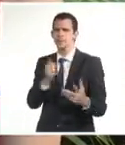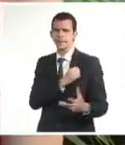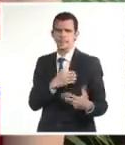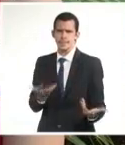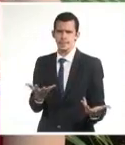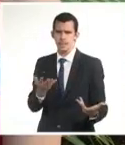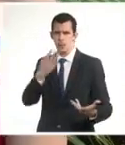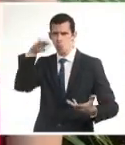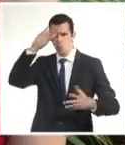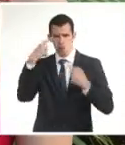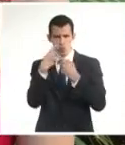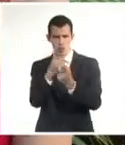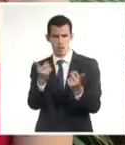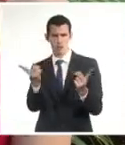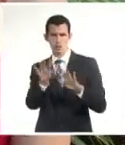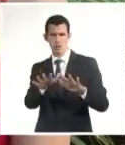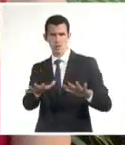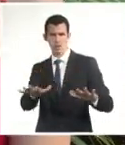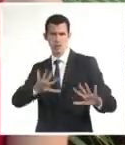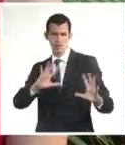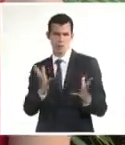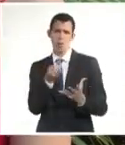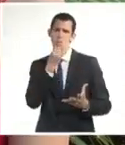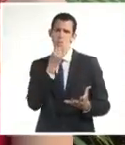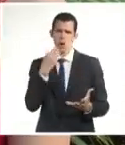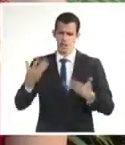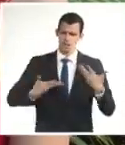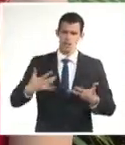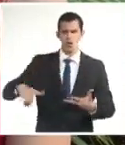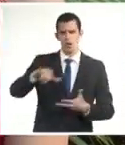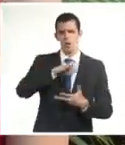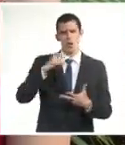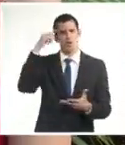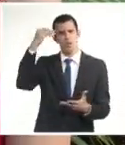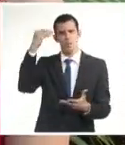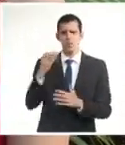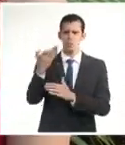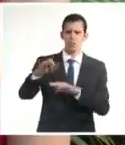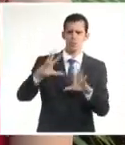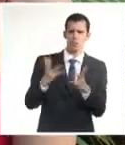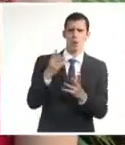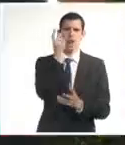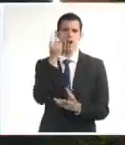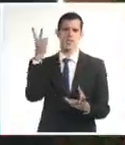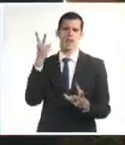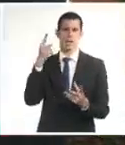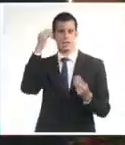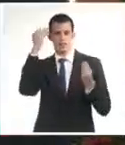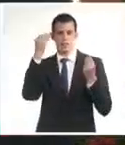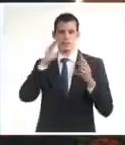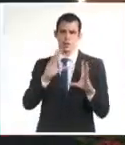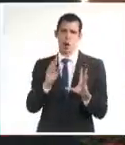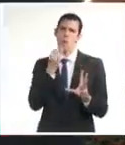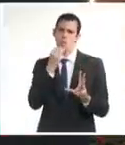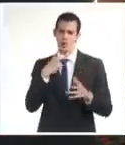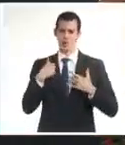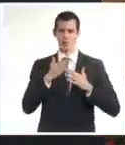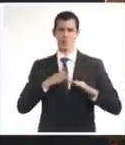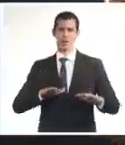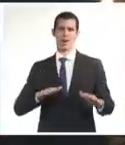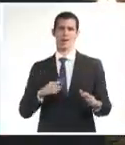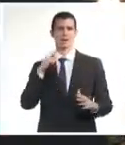desempeñe en una tranquilidad, que todos los ciudadanos tengan la posibilidad de desarrollar un proyecto de vida en plena tranquilidad y en plena paz. El recién